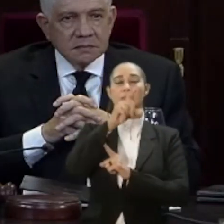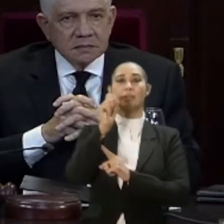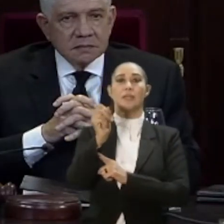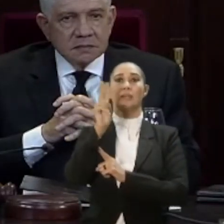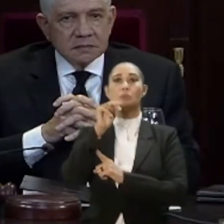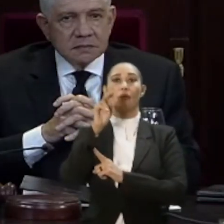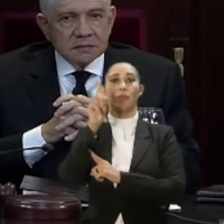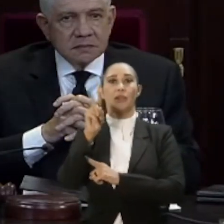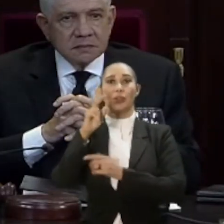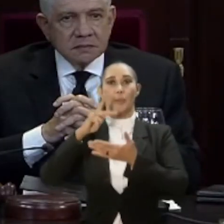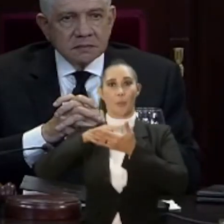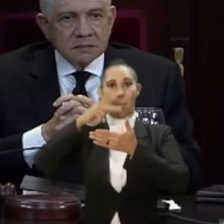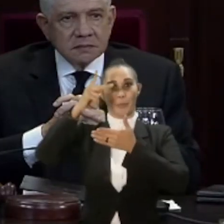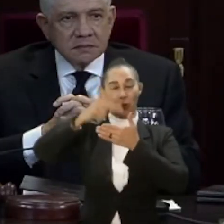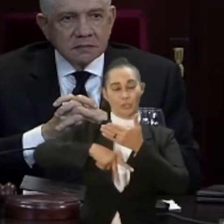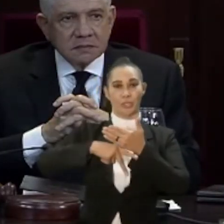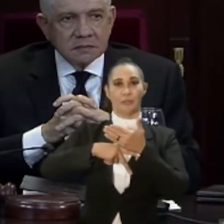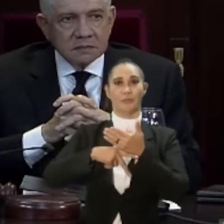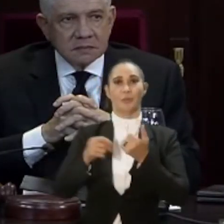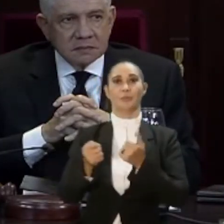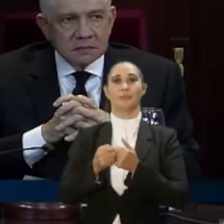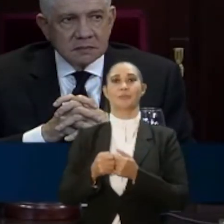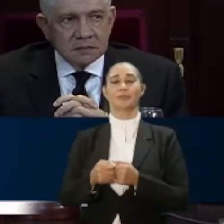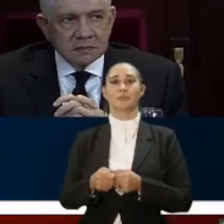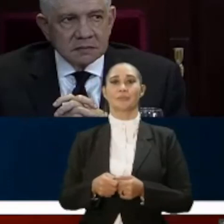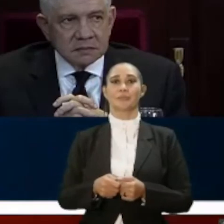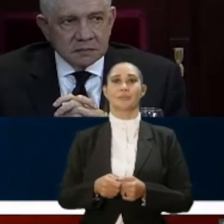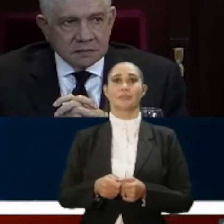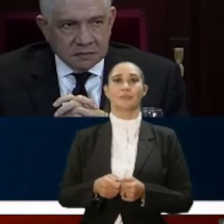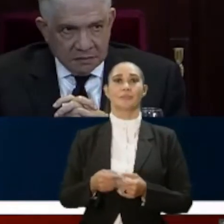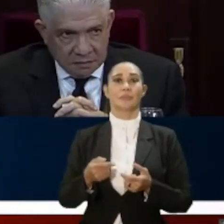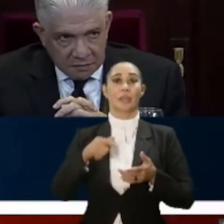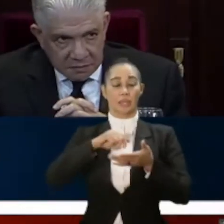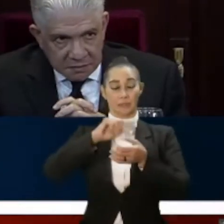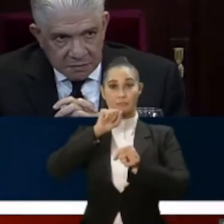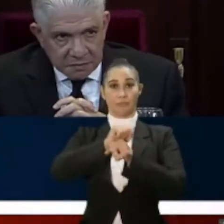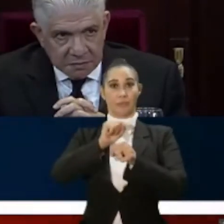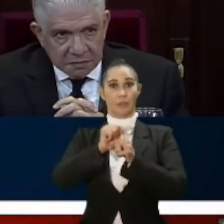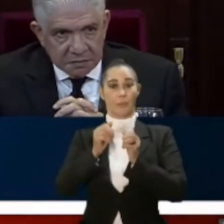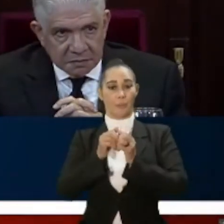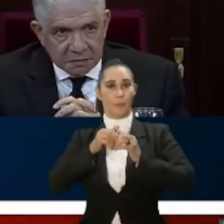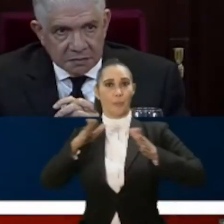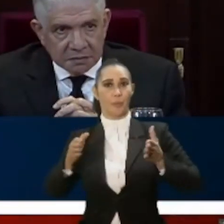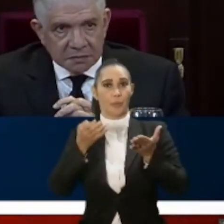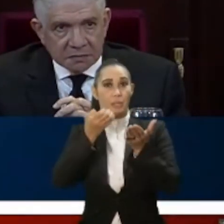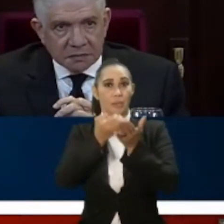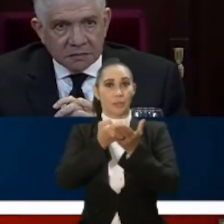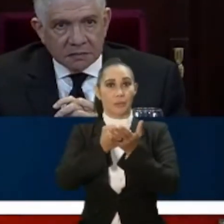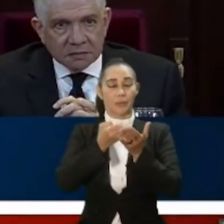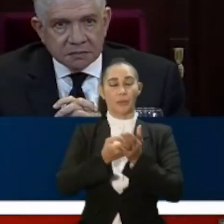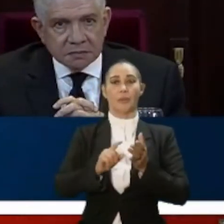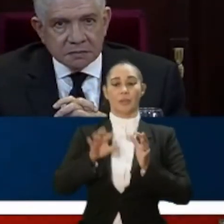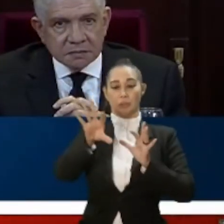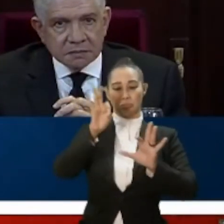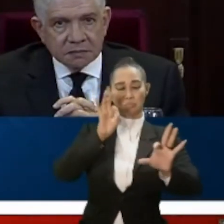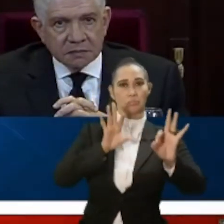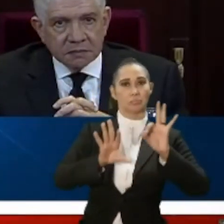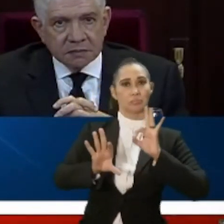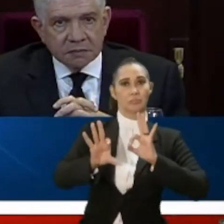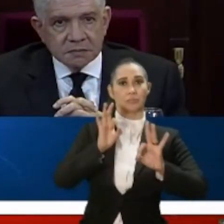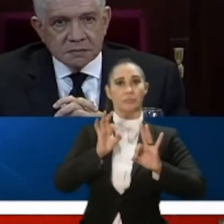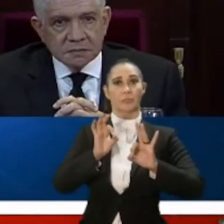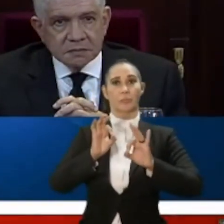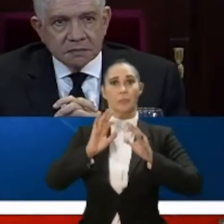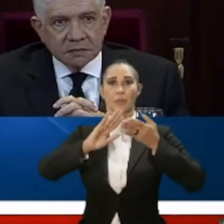121 pequeños proyectos en esos 50 territorios. Se trata de obras públicas e iniciativas económicas que han sido identificadas por